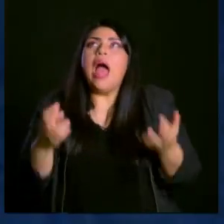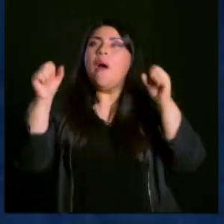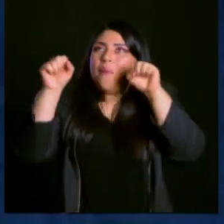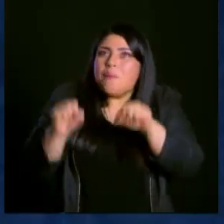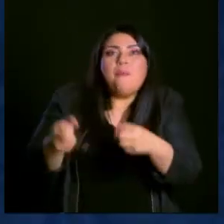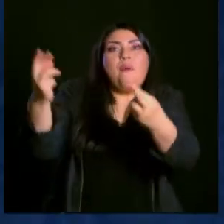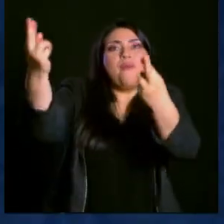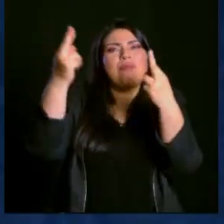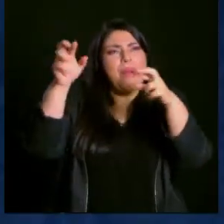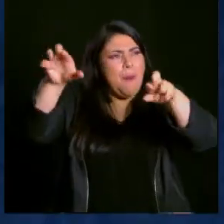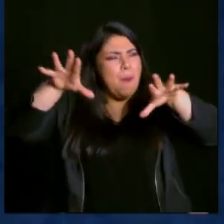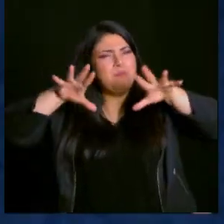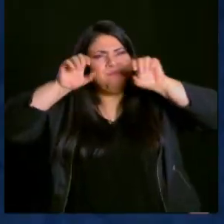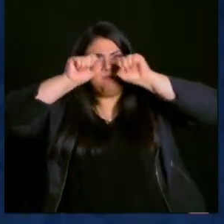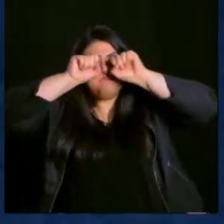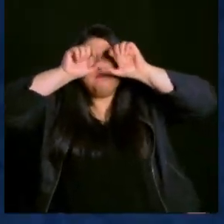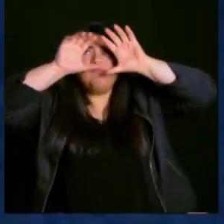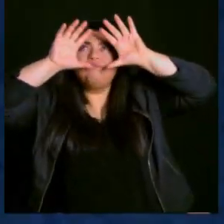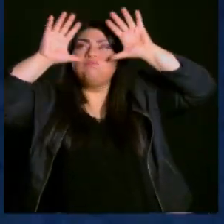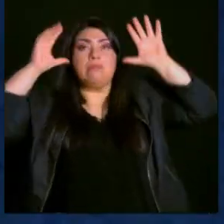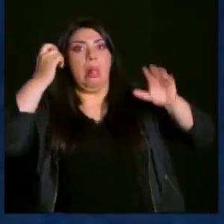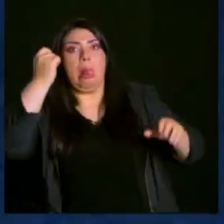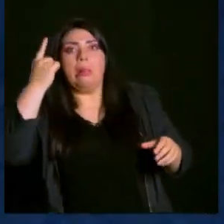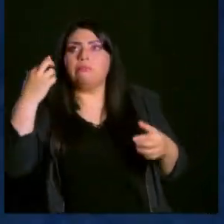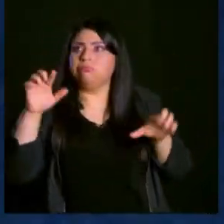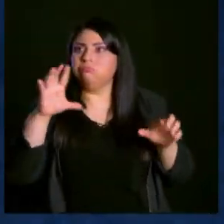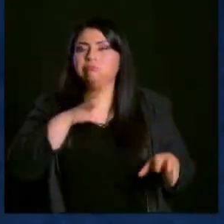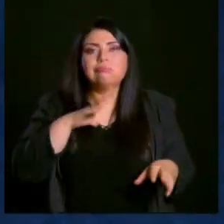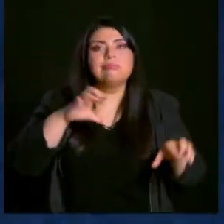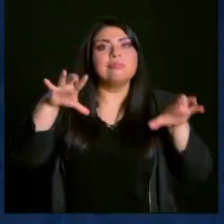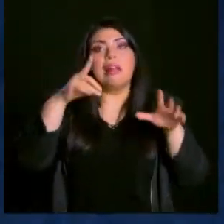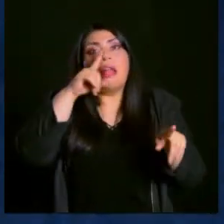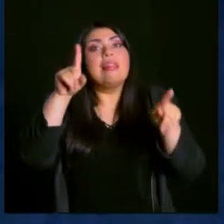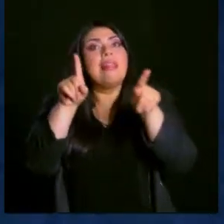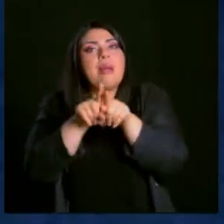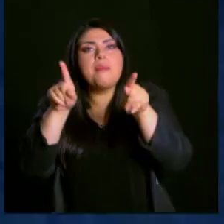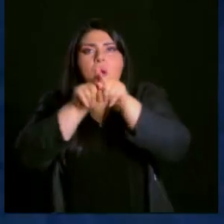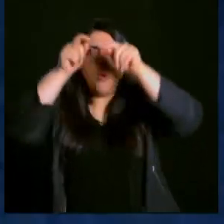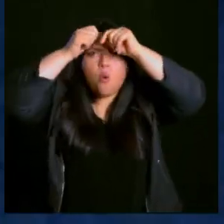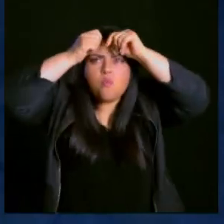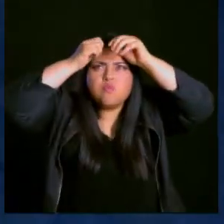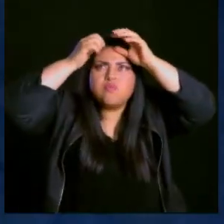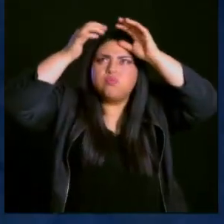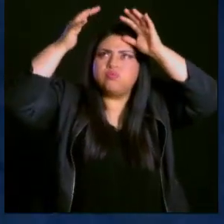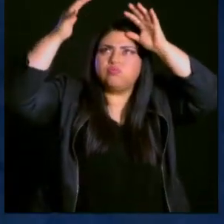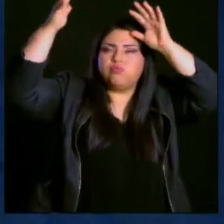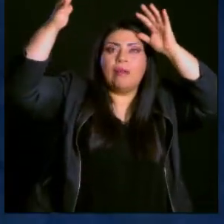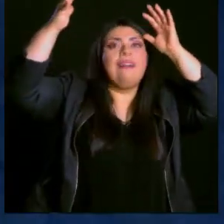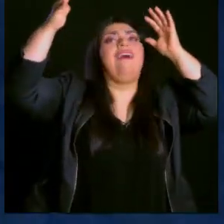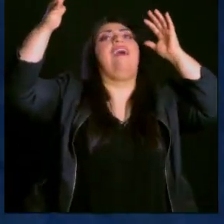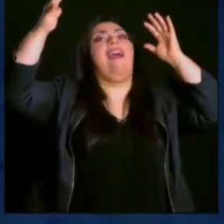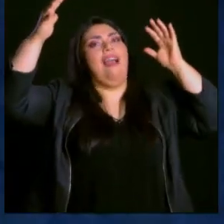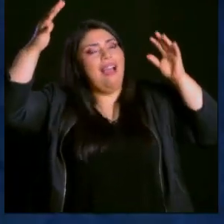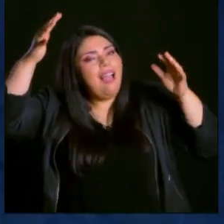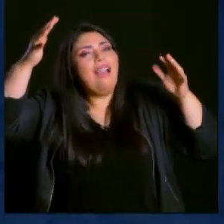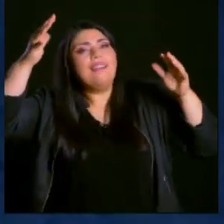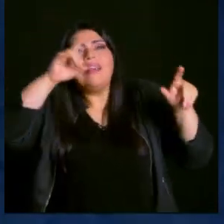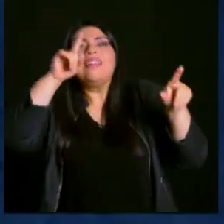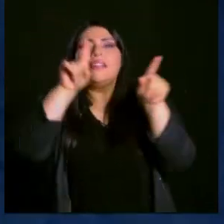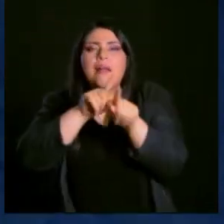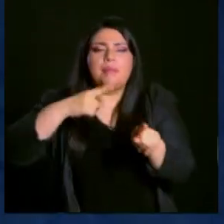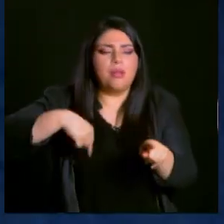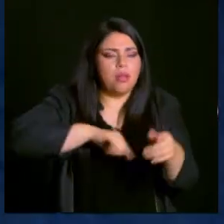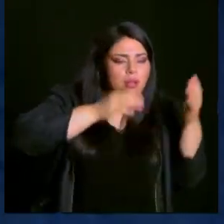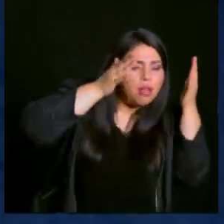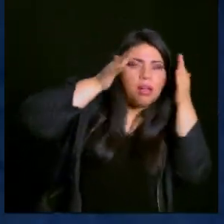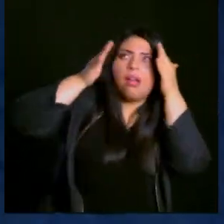entendemos alcanzar los misterios de la sabiduría y esto es donde nosotros vamos a ir en este momento y nos enfoca en